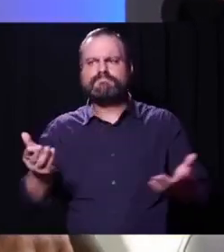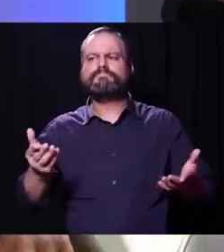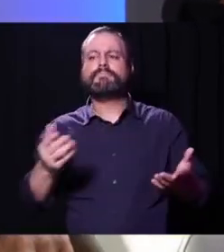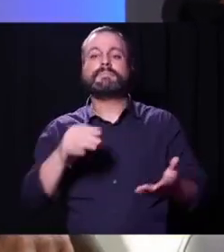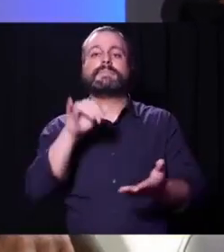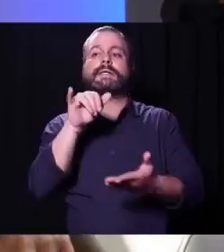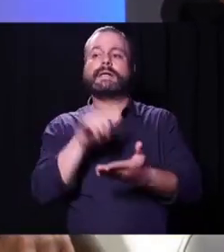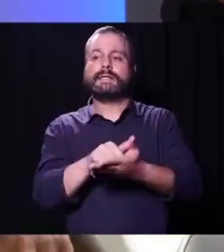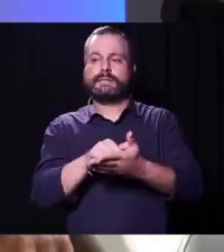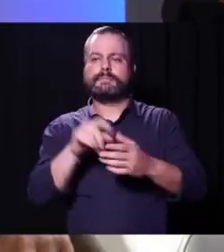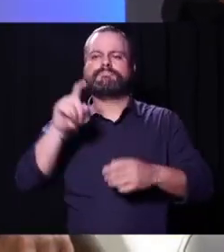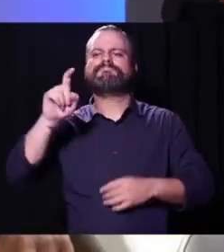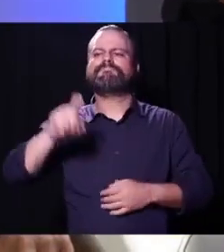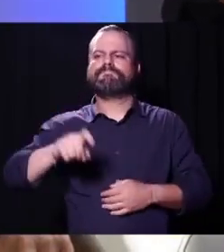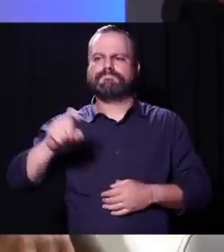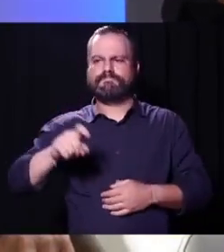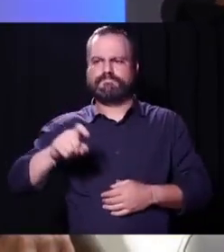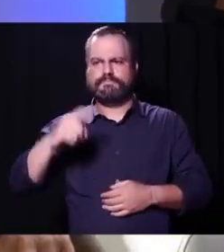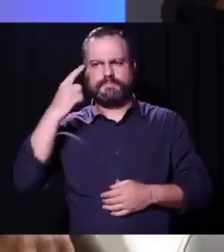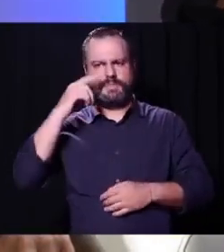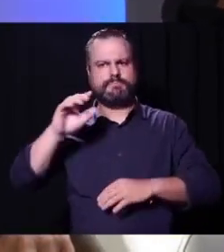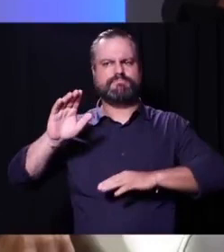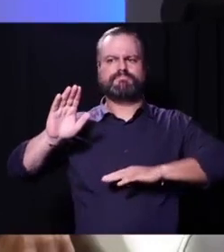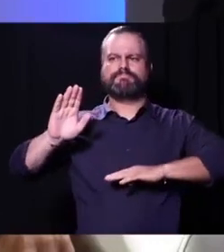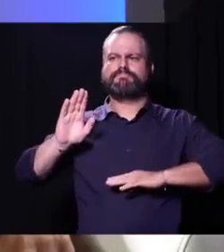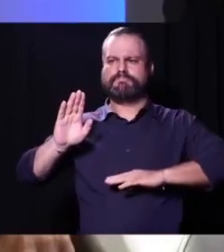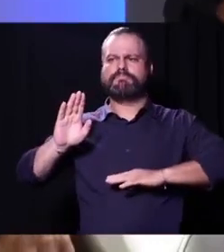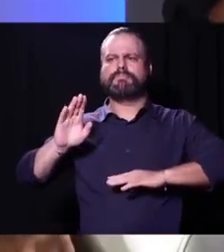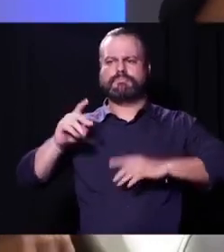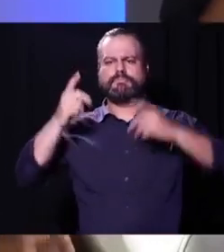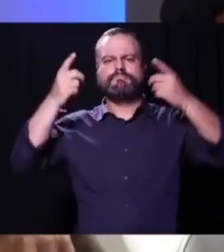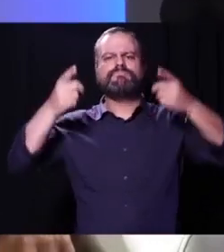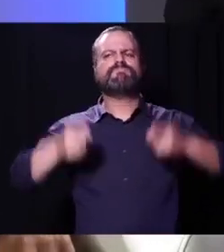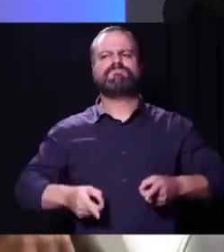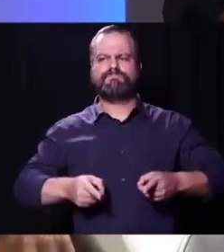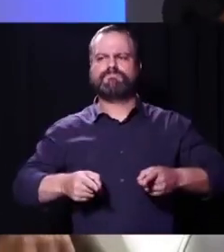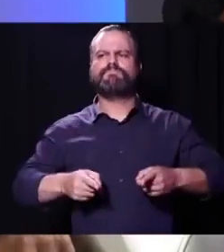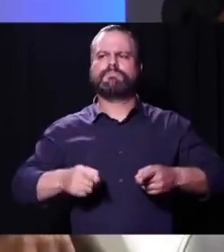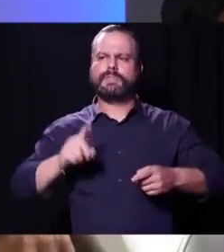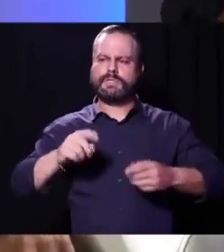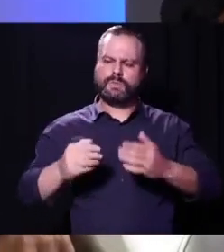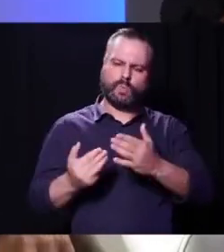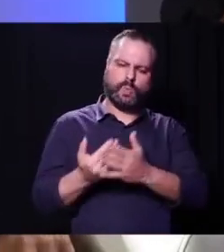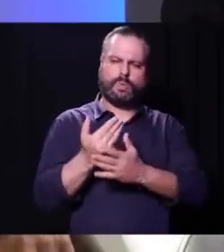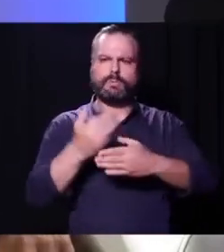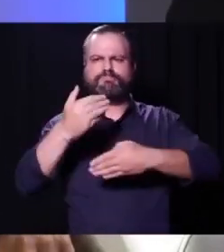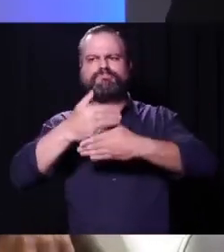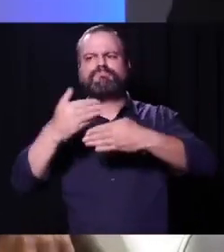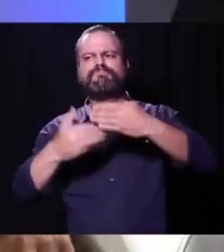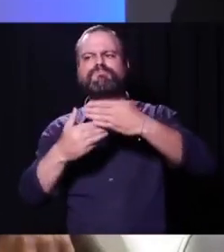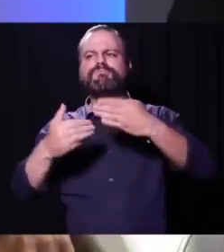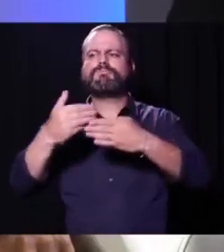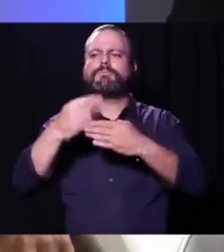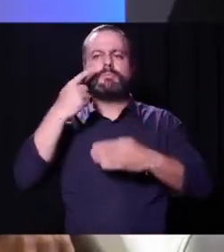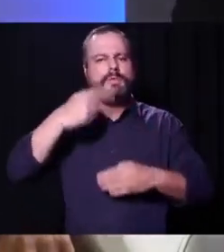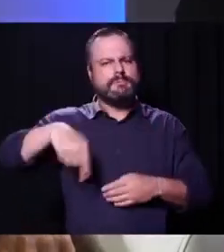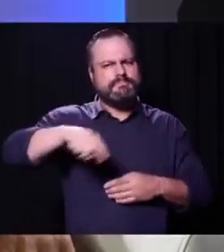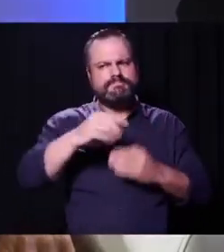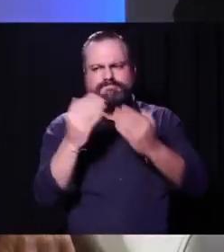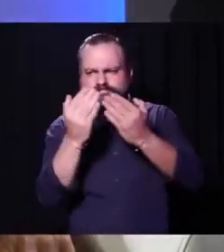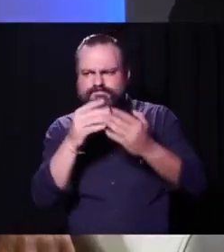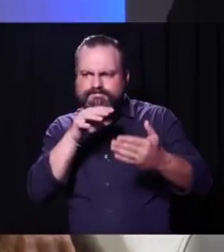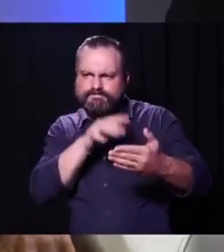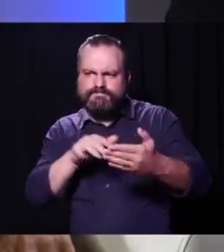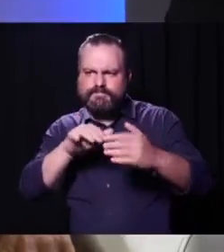es necesario tomar decisiones para construir una nueva cultura ciudadana. O sea, es decir, no solamente que sea